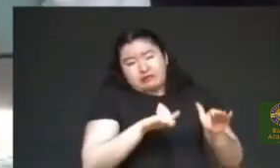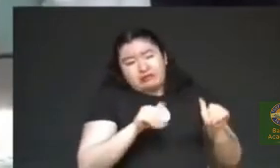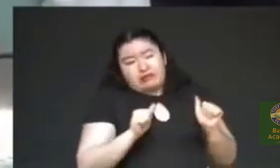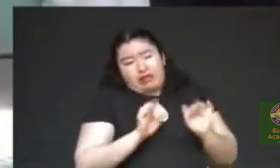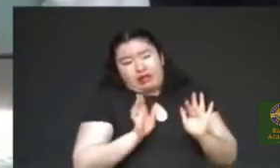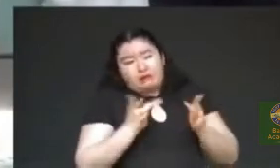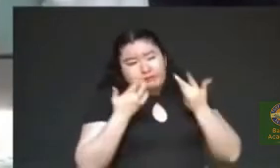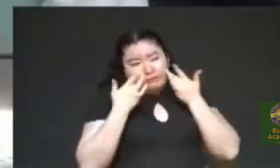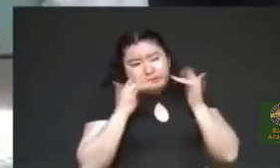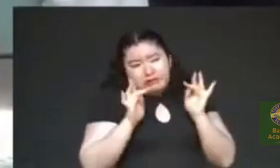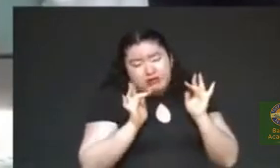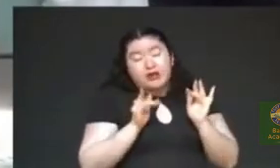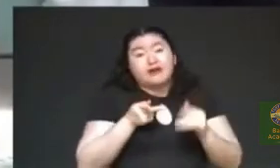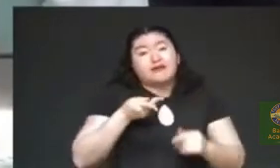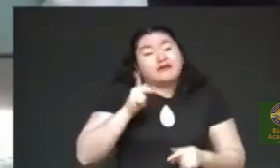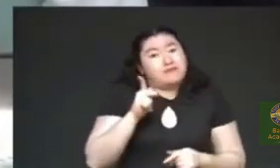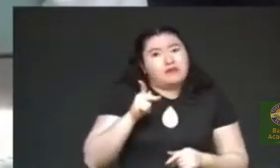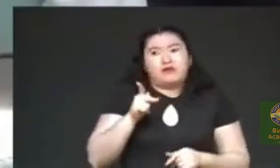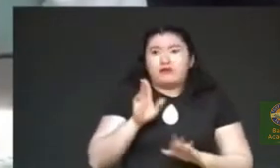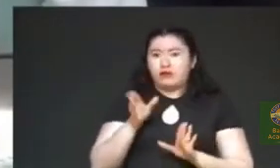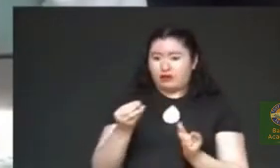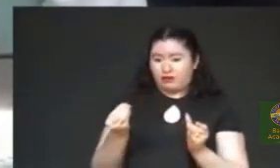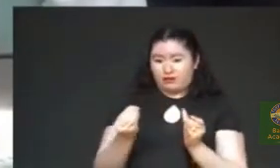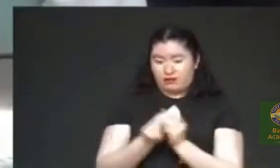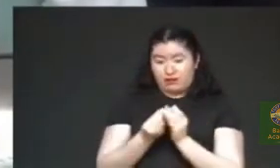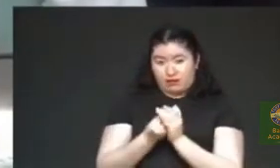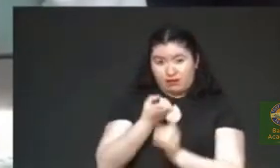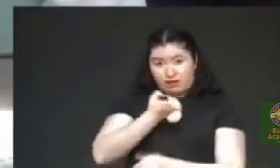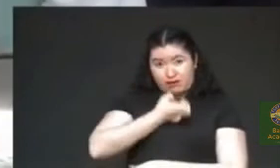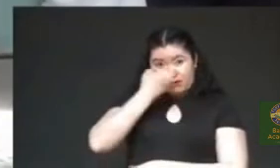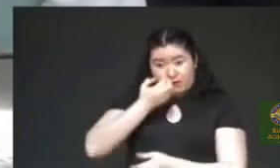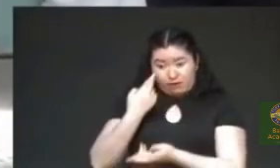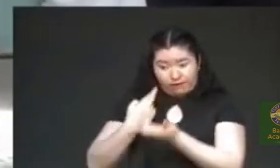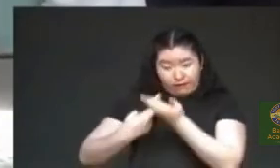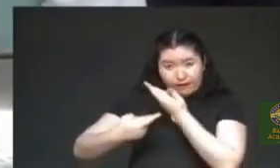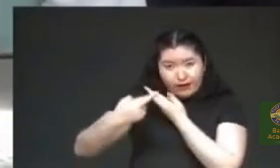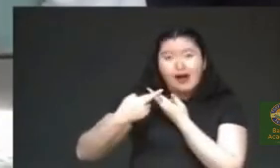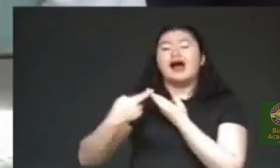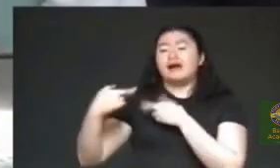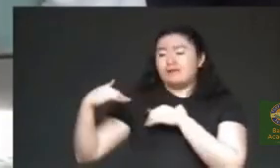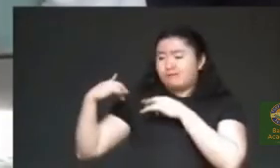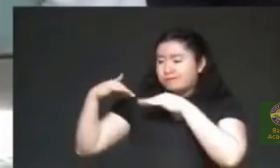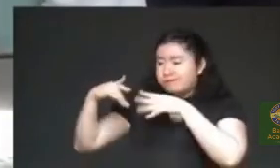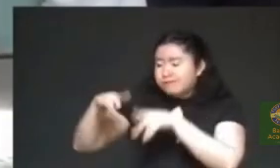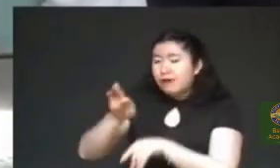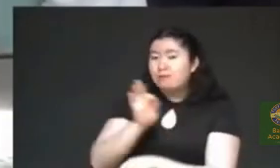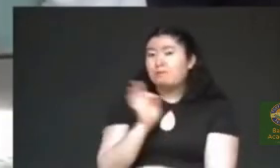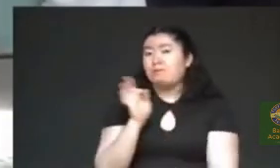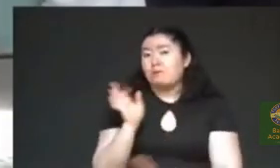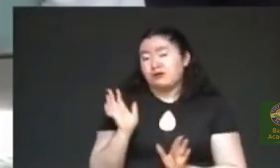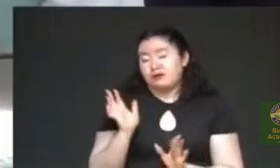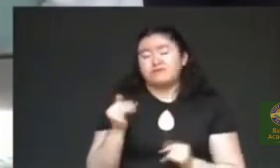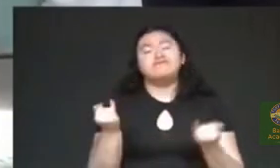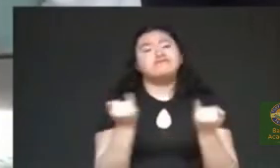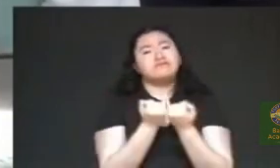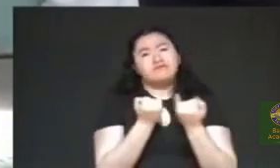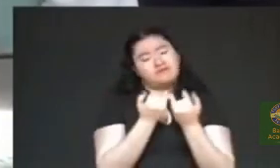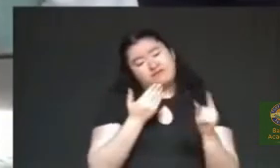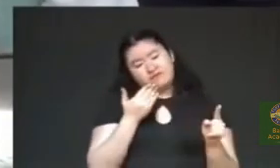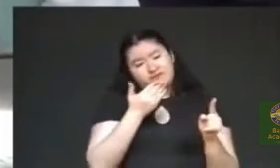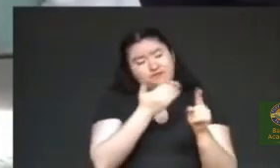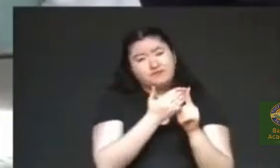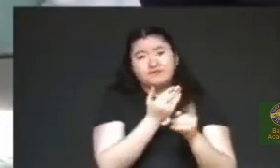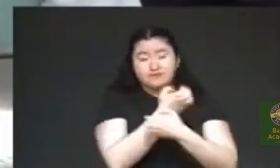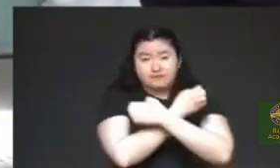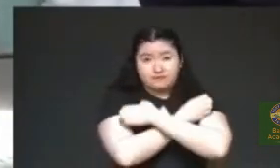datos que a veces no tienen una solidez, pero lo que sí es que hay una política educativa muy clara en la ciudad para